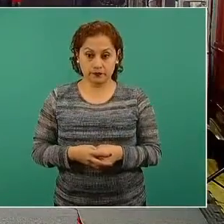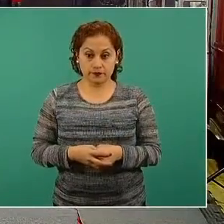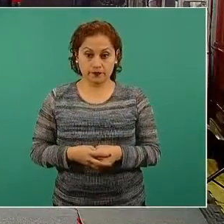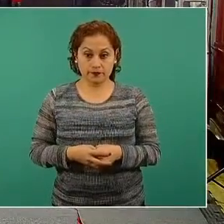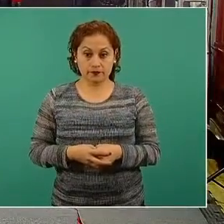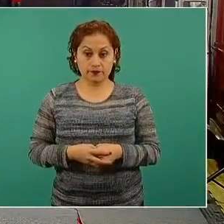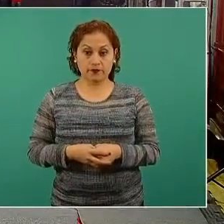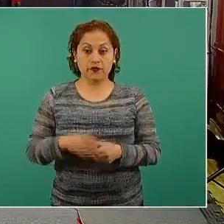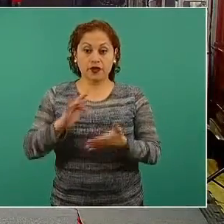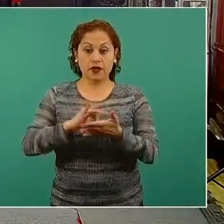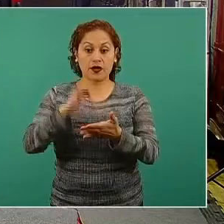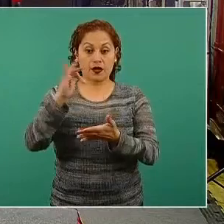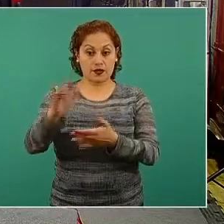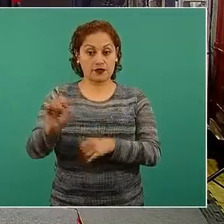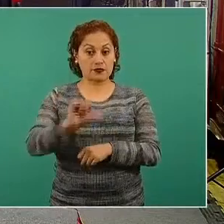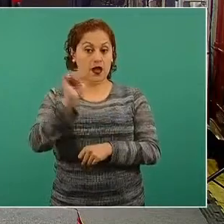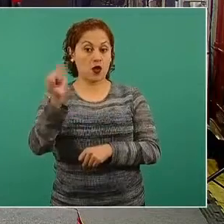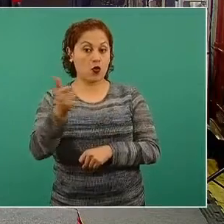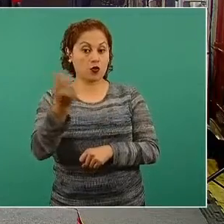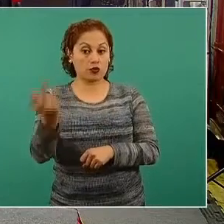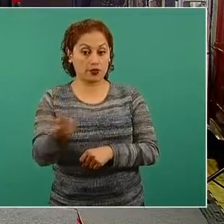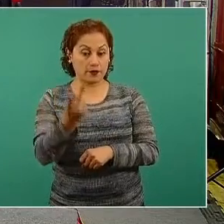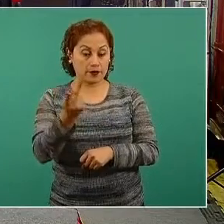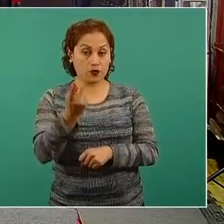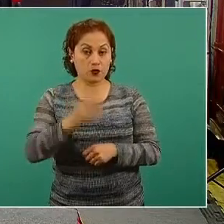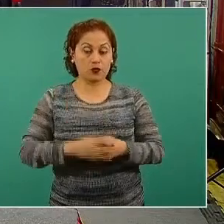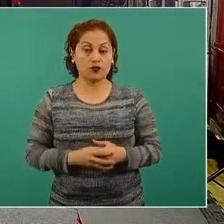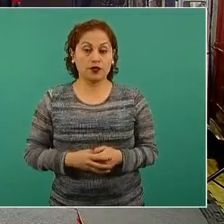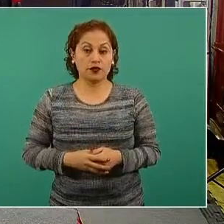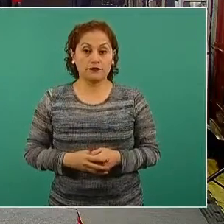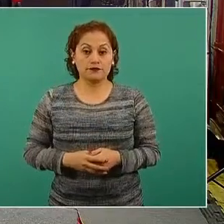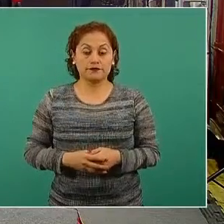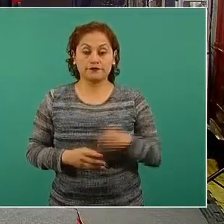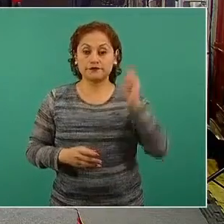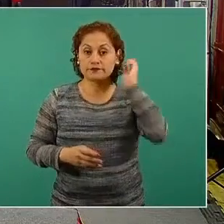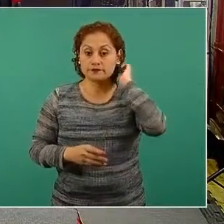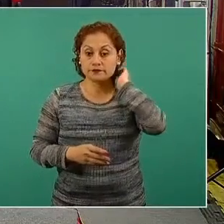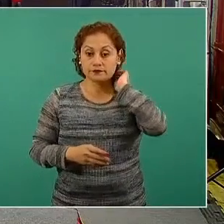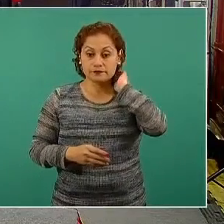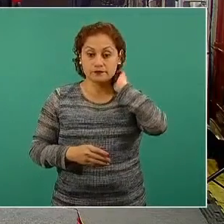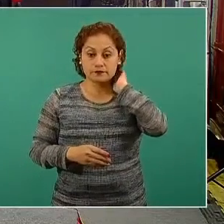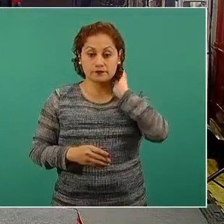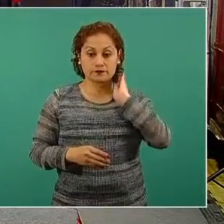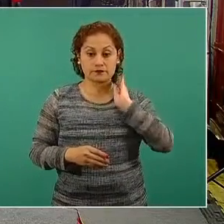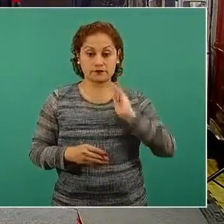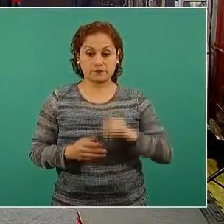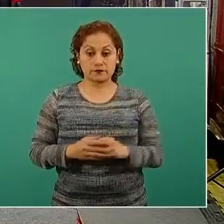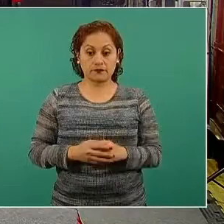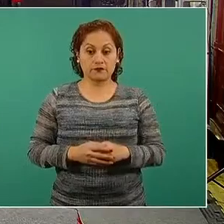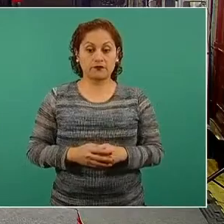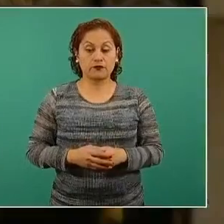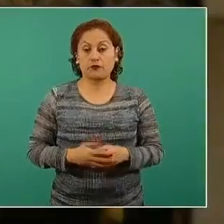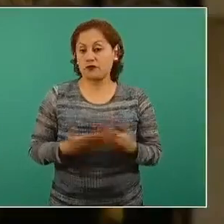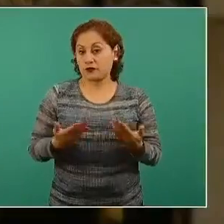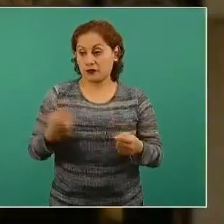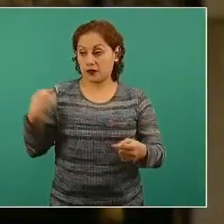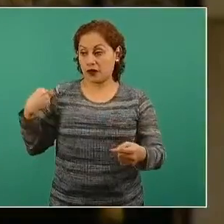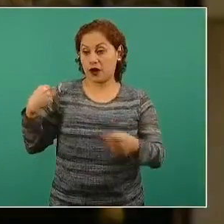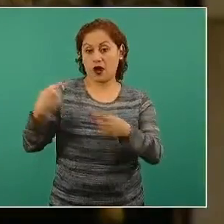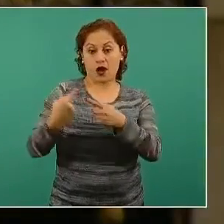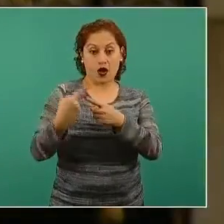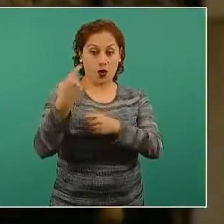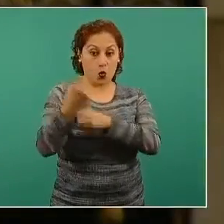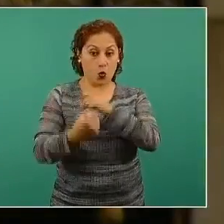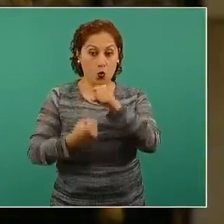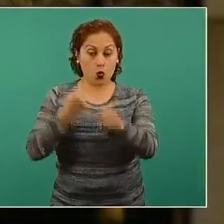Muchas gracias. Y otra pregunta, ya que es un año después de esta pandemia que llegó a México,